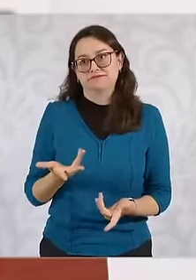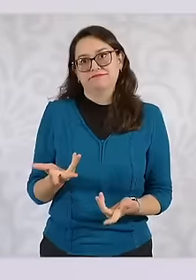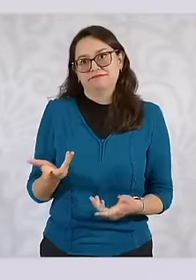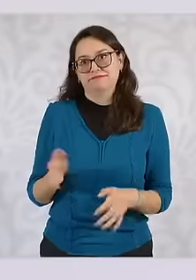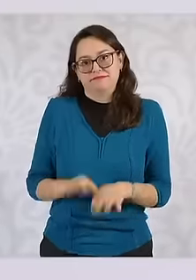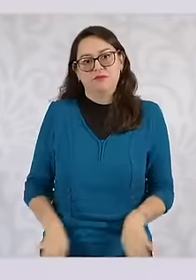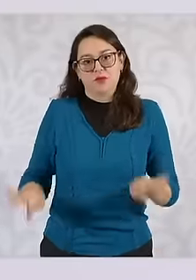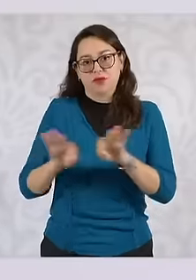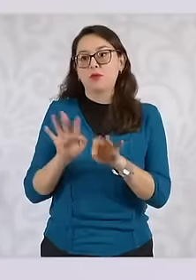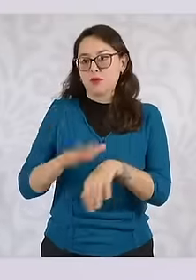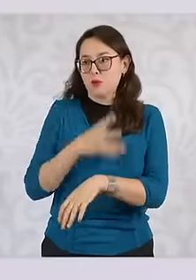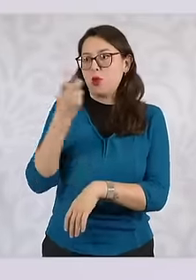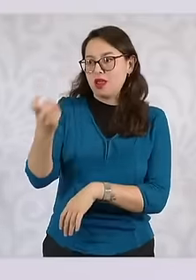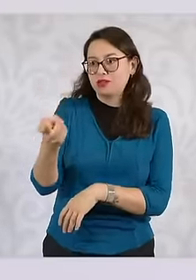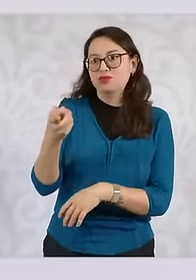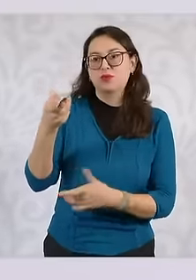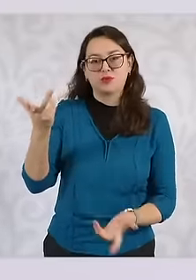al Poder Judicial.